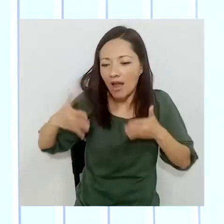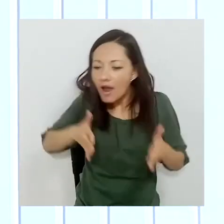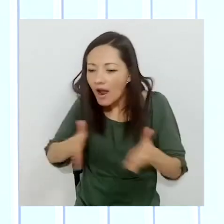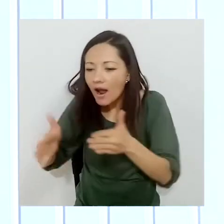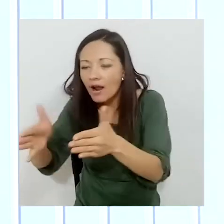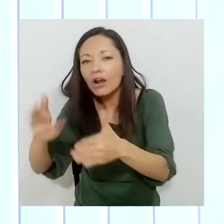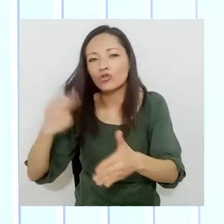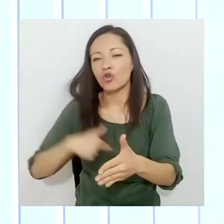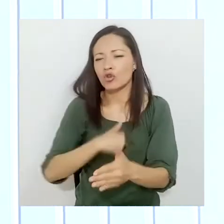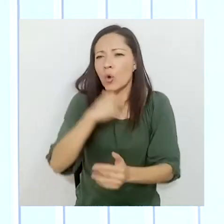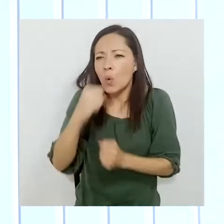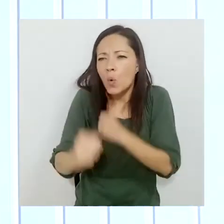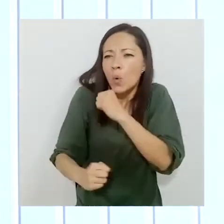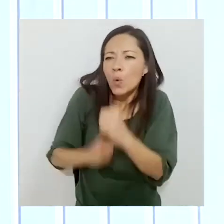estamos aprovechando